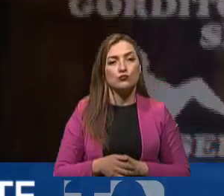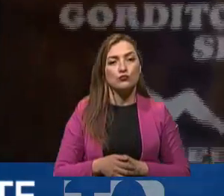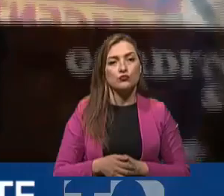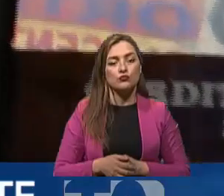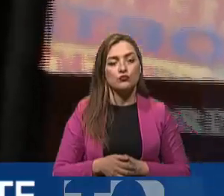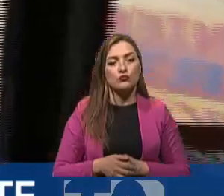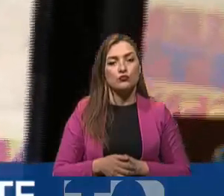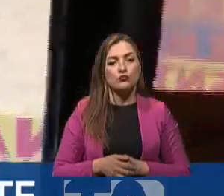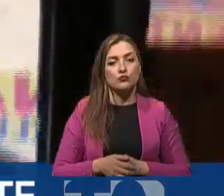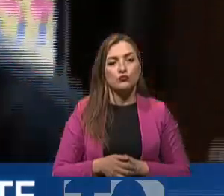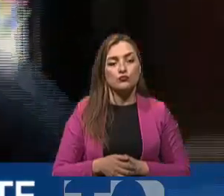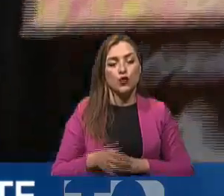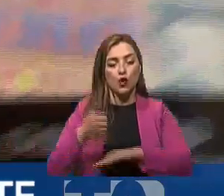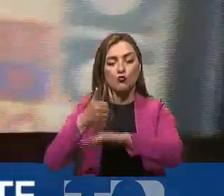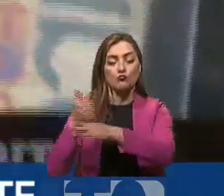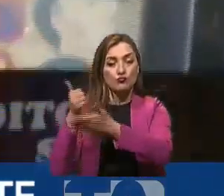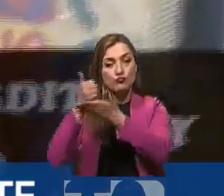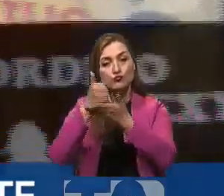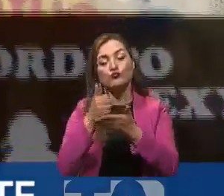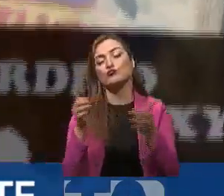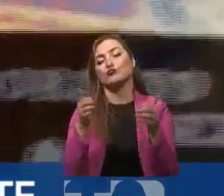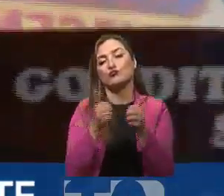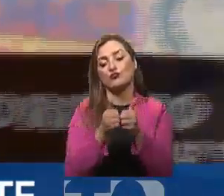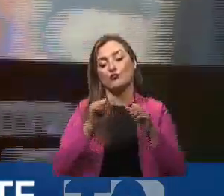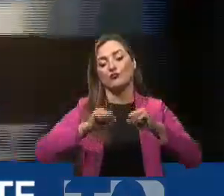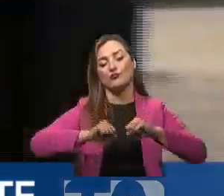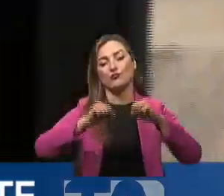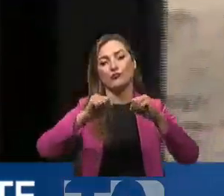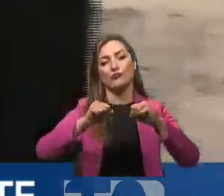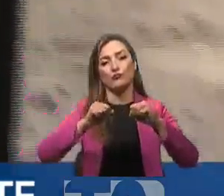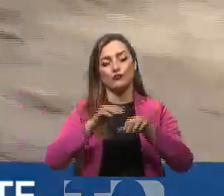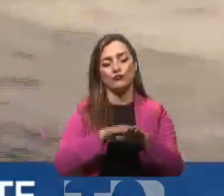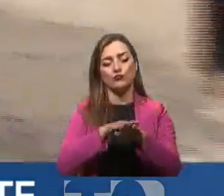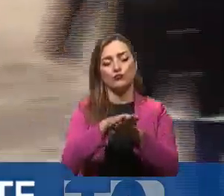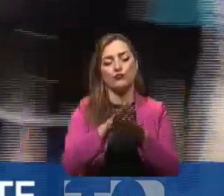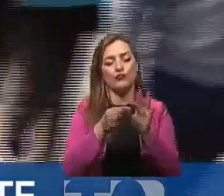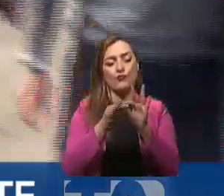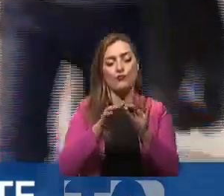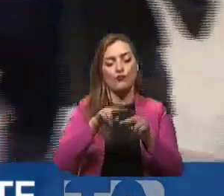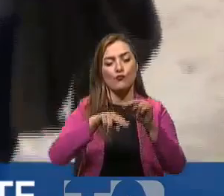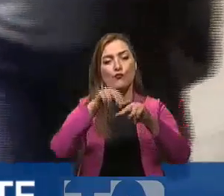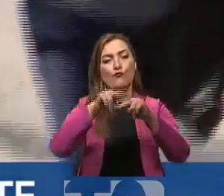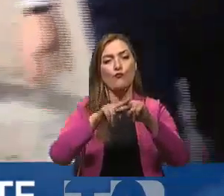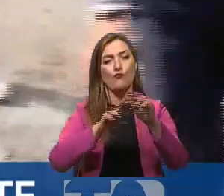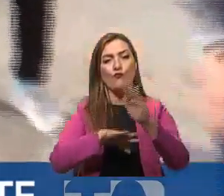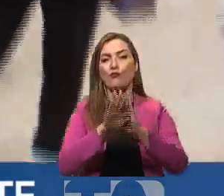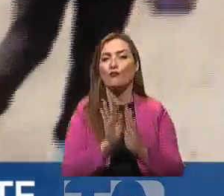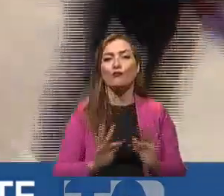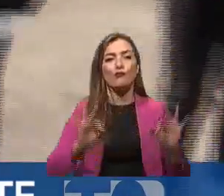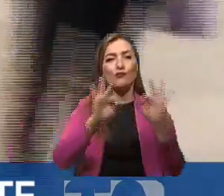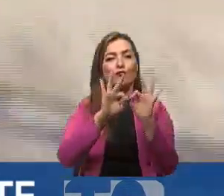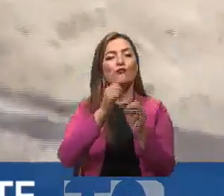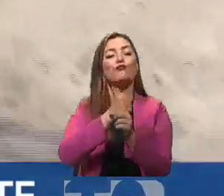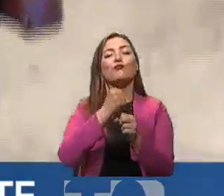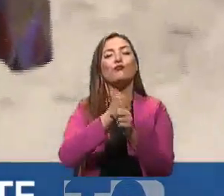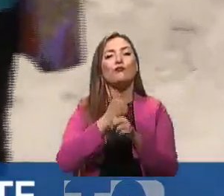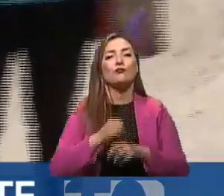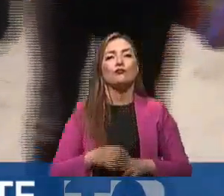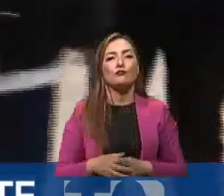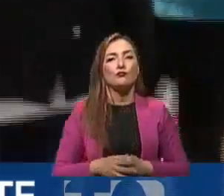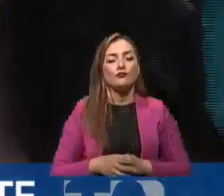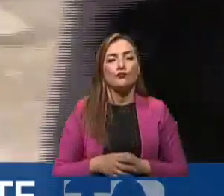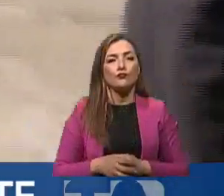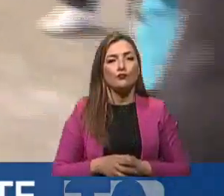la autoridad nos ha ayudado para con maquinaria para poder adecentar. Pero un trabajo muy importante y el que tenemos que destacar en